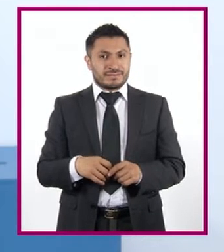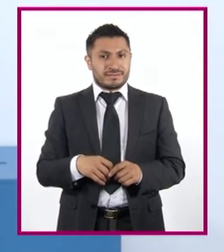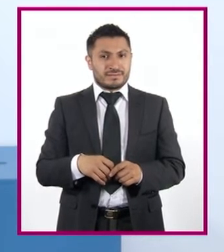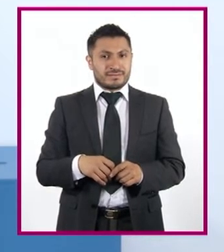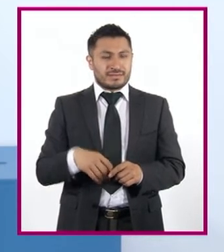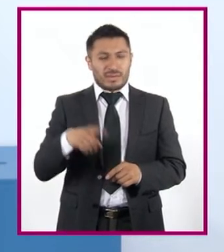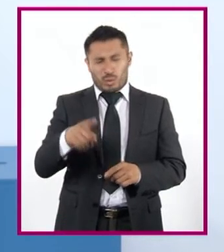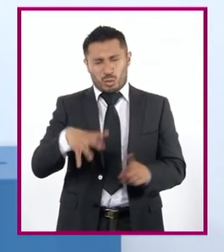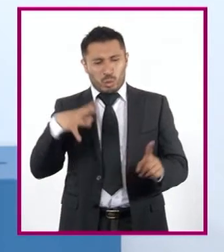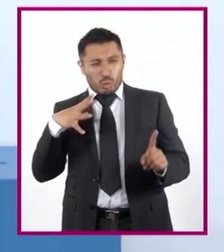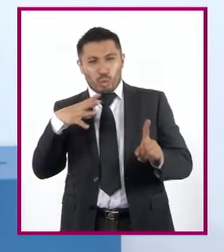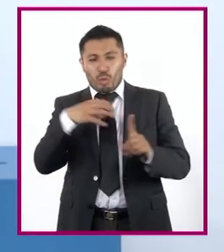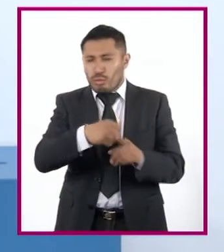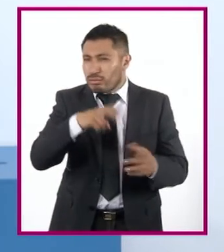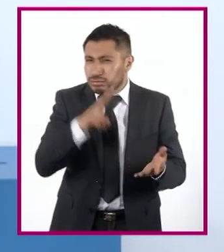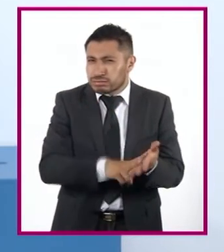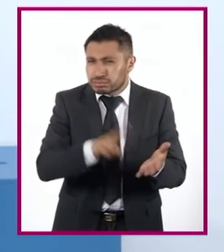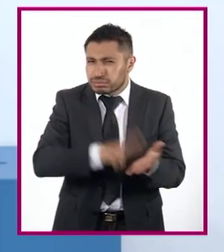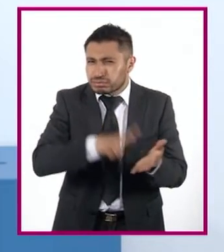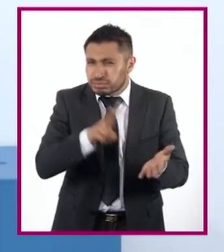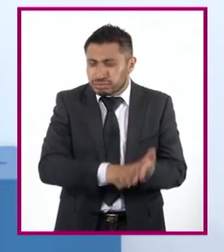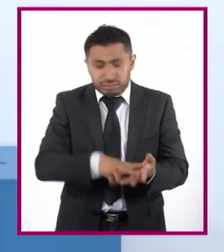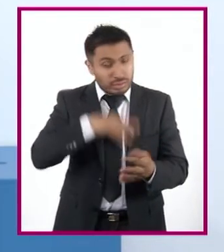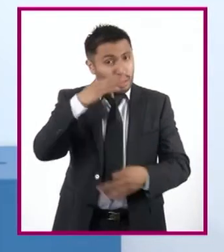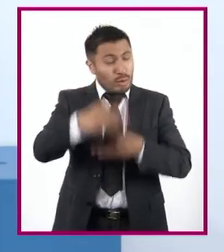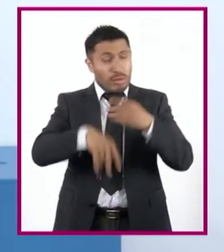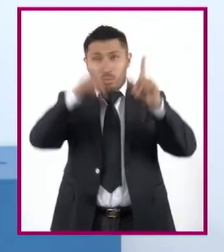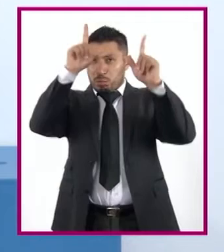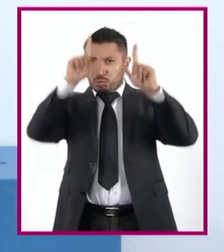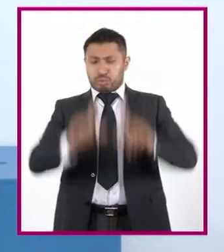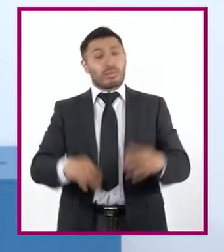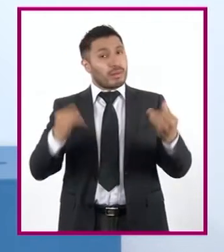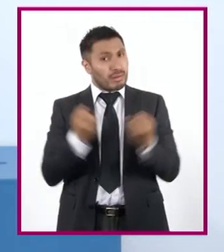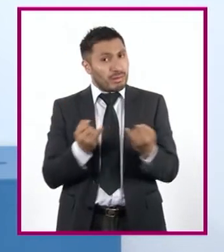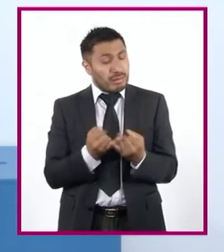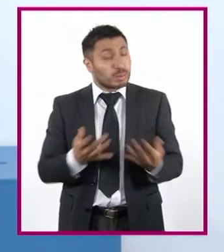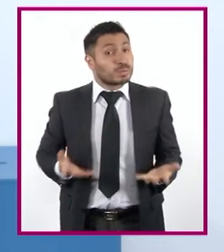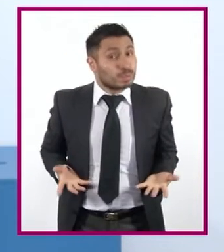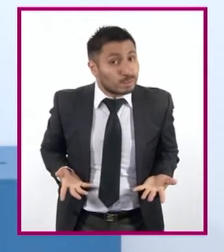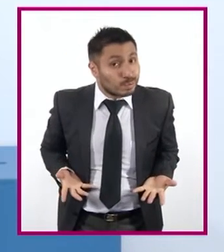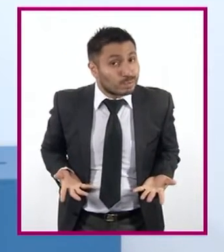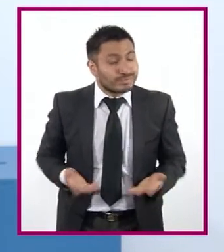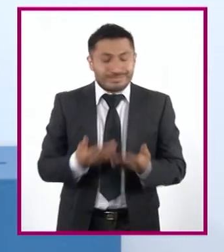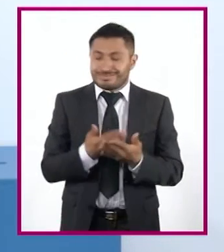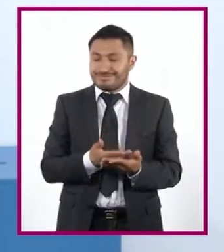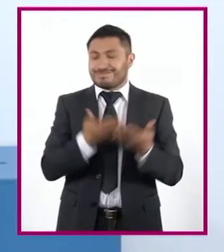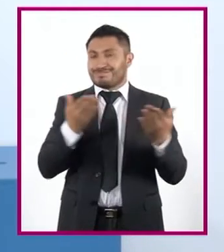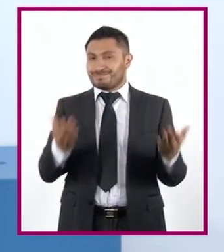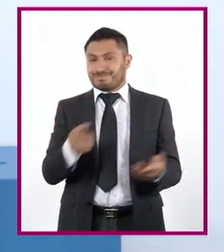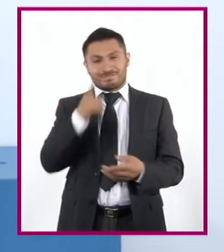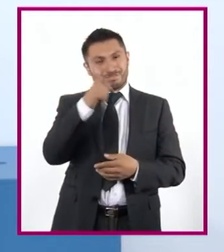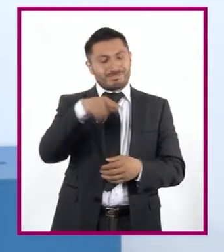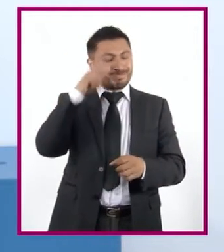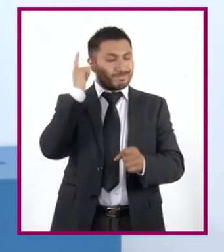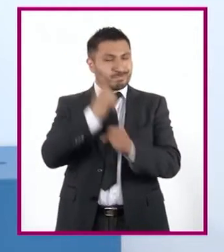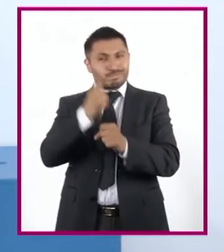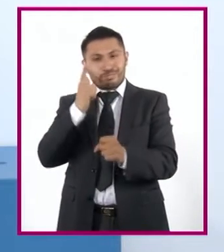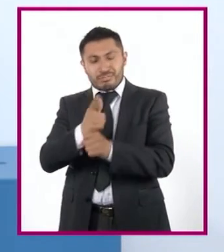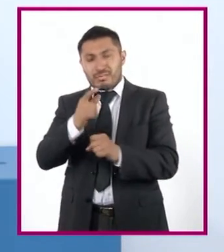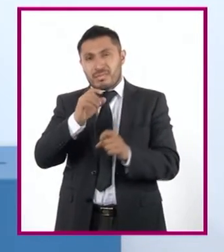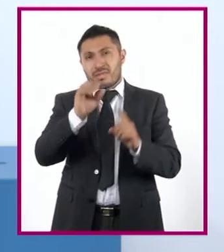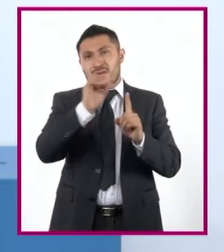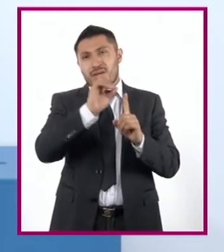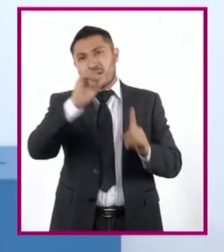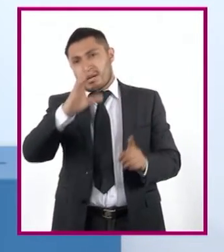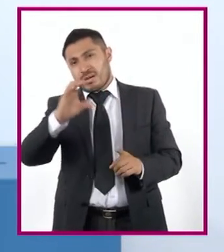¿Lograron obtener estos valores en todas sus coordenadas? Ahora bien, localicen las coordenadas